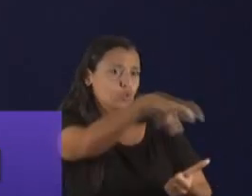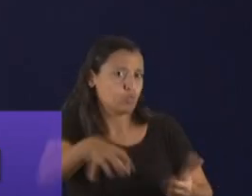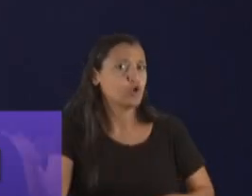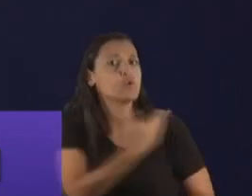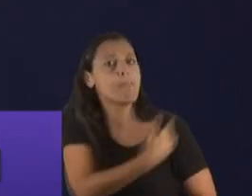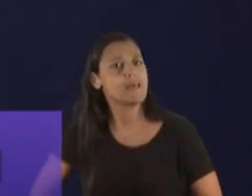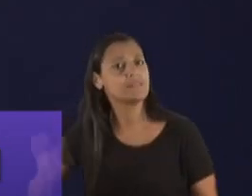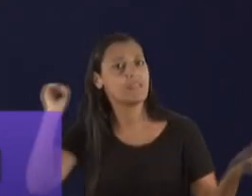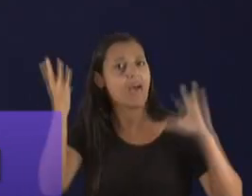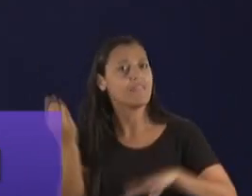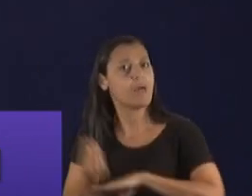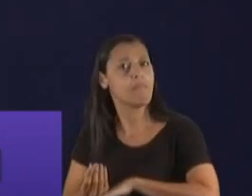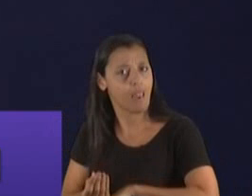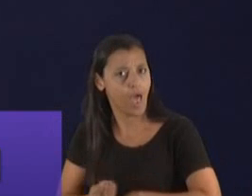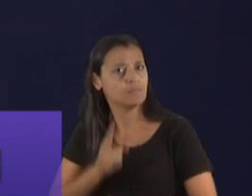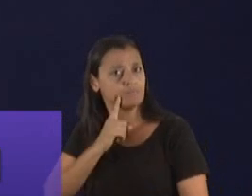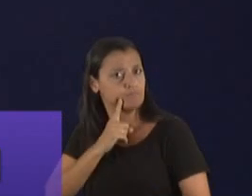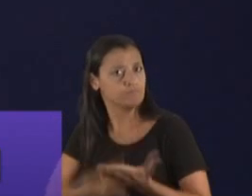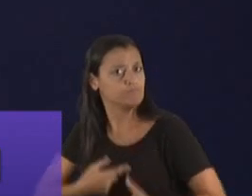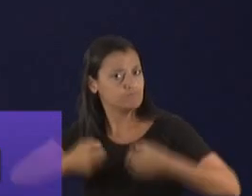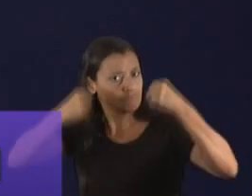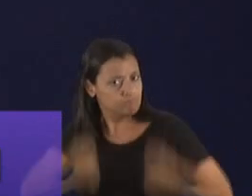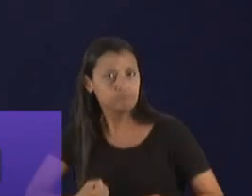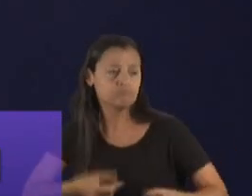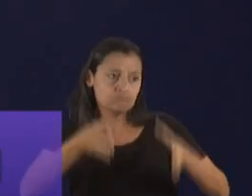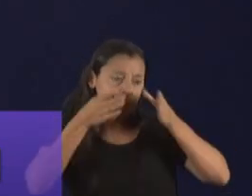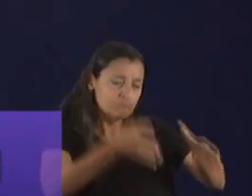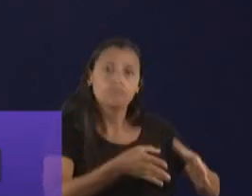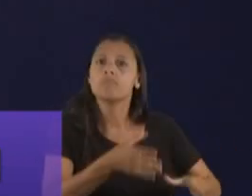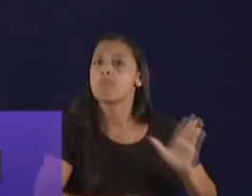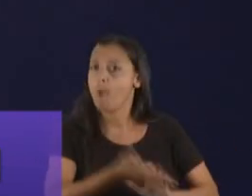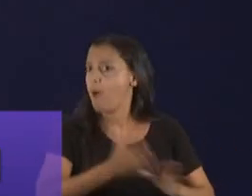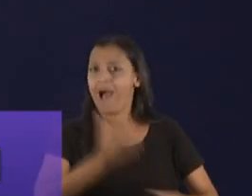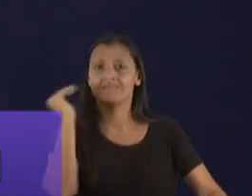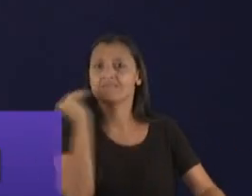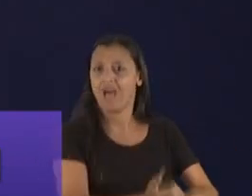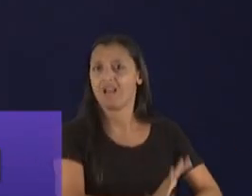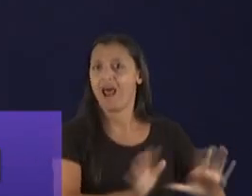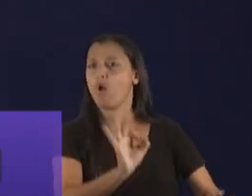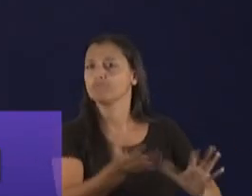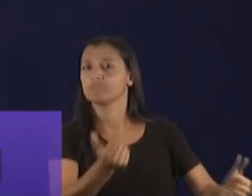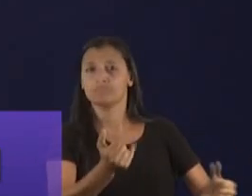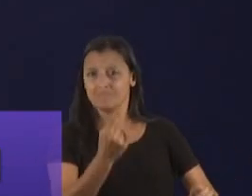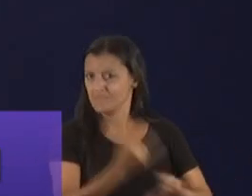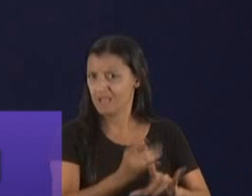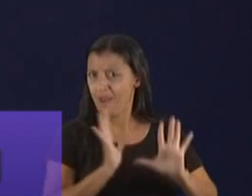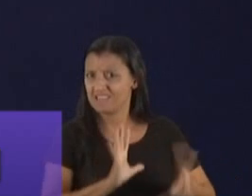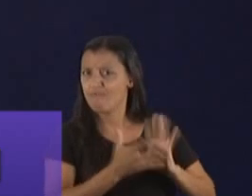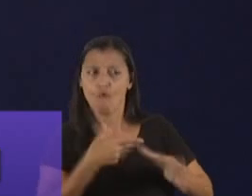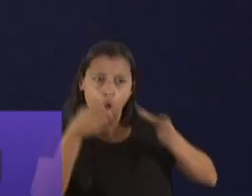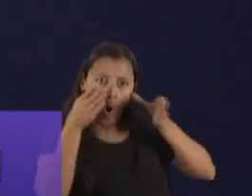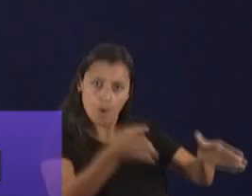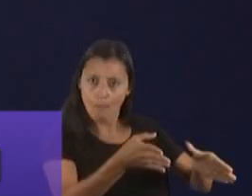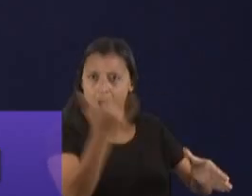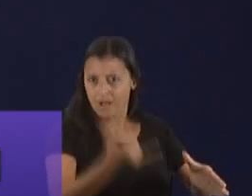presidente Milei está decidido a cerrar, o a desmantelar, no desde ahora, sino desde siempre, digamos, ¿no? Siempre dijimos